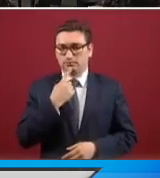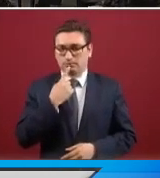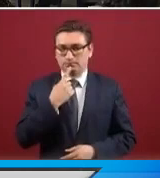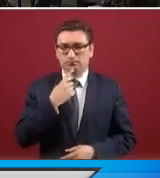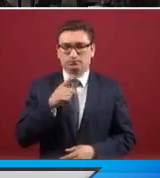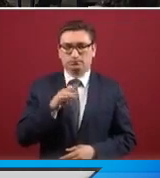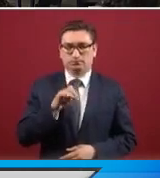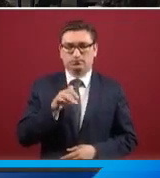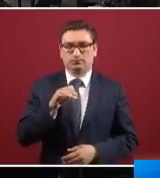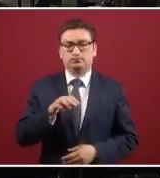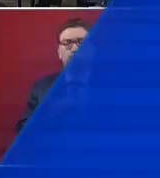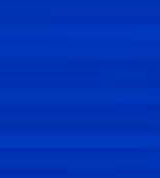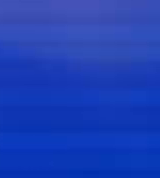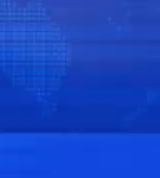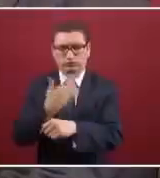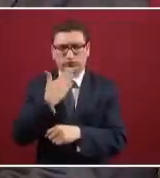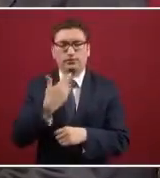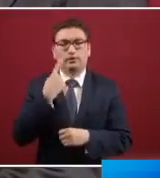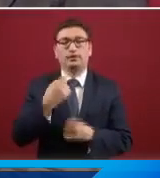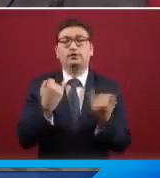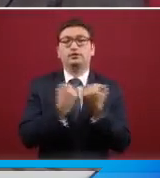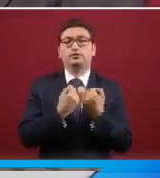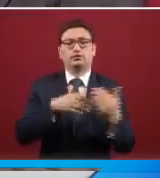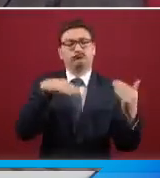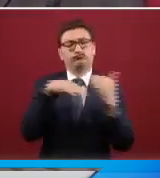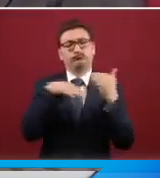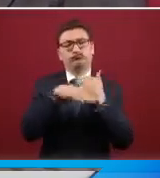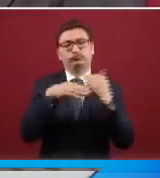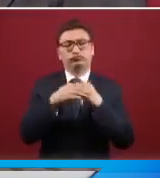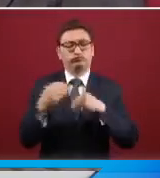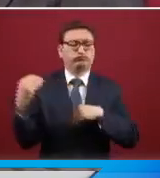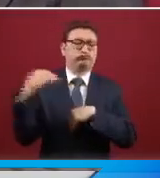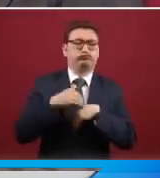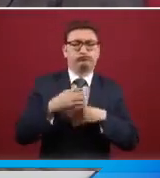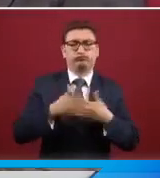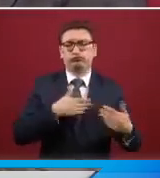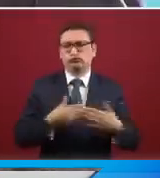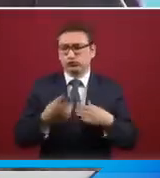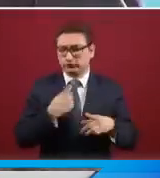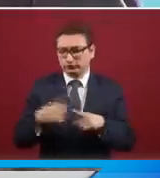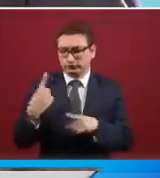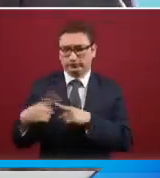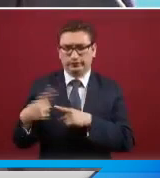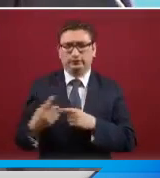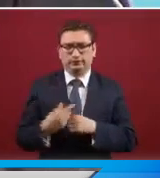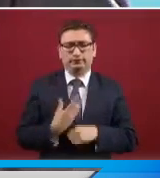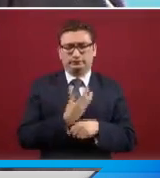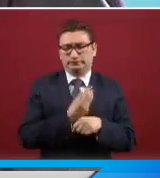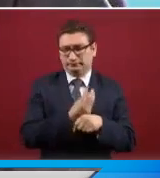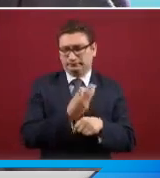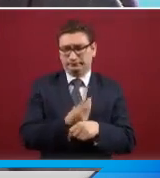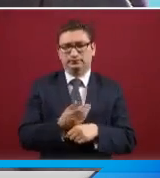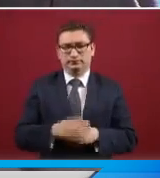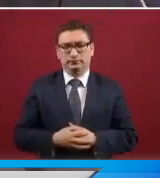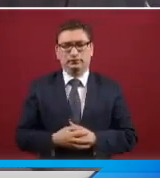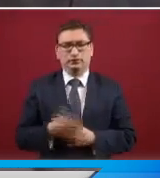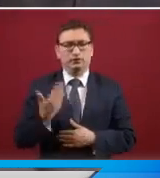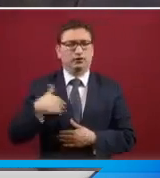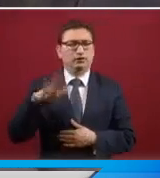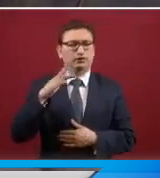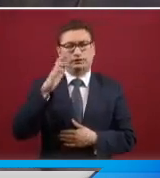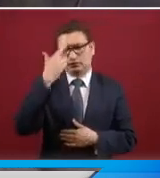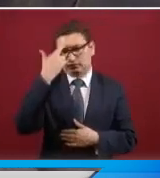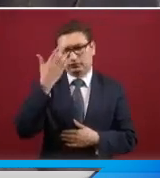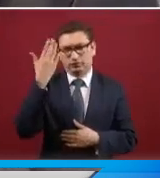da seguimiento puntual. Informan de obras de la Secretaría de Comunicaciones y Transportes. Se avanza en la modernización